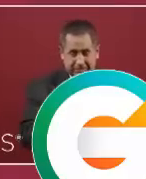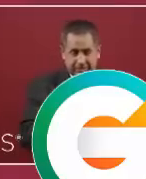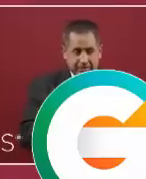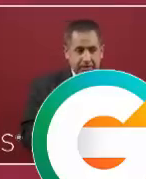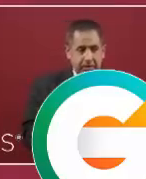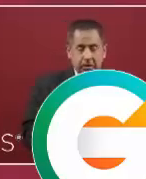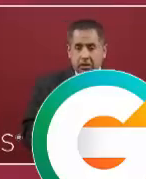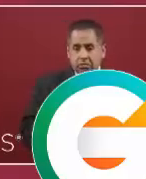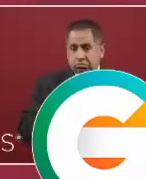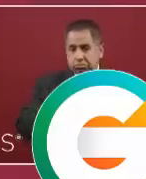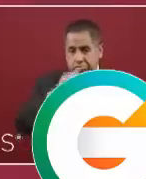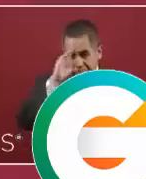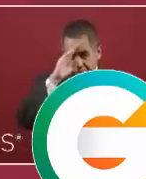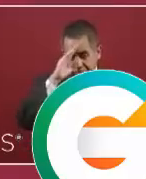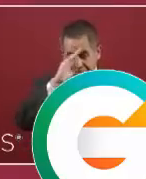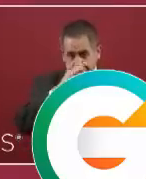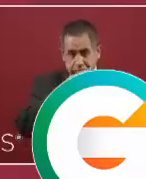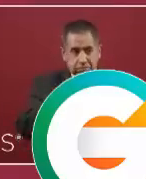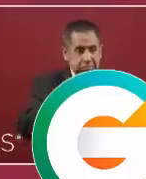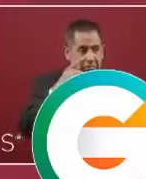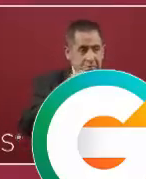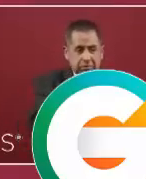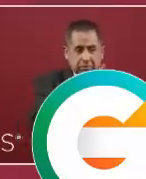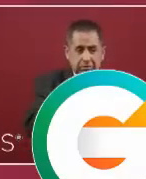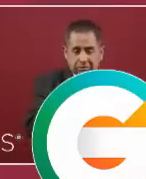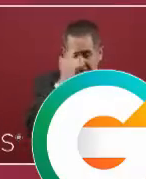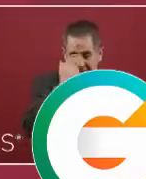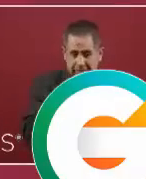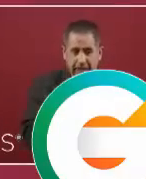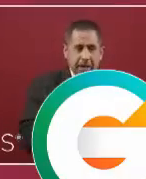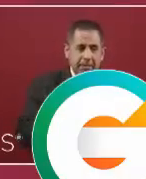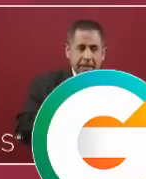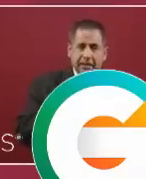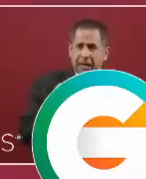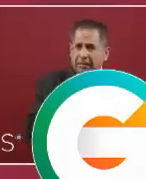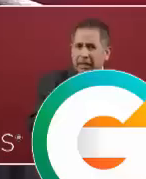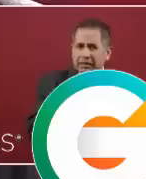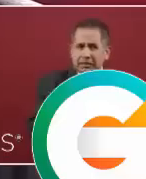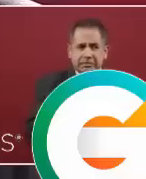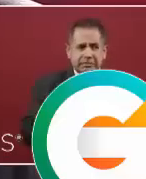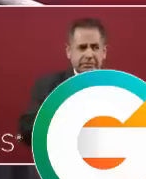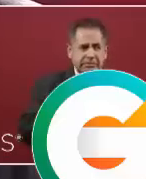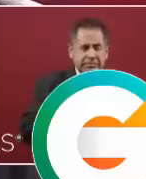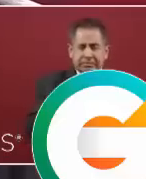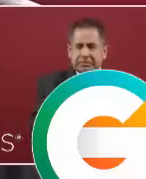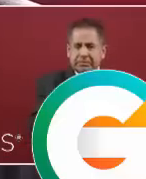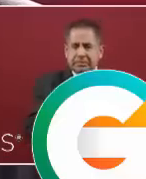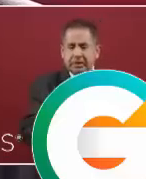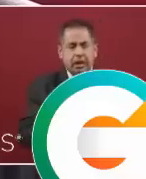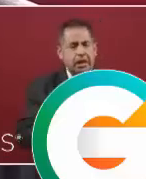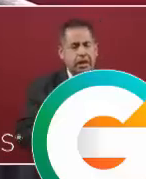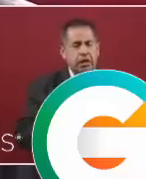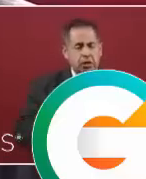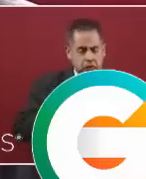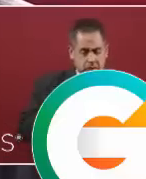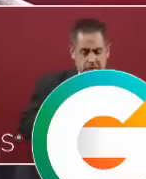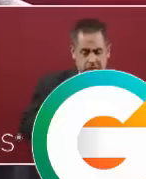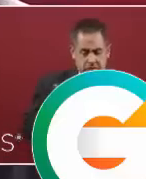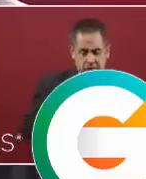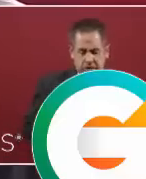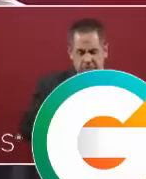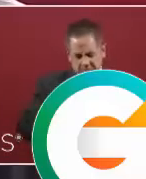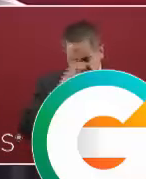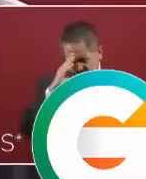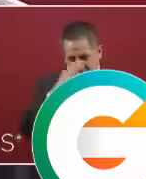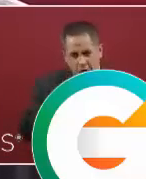al alza de delitos, sobre todo de homicidios, y yo tengo